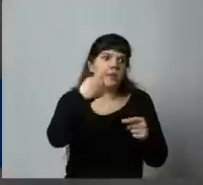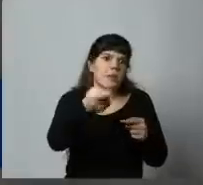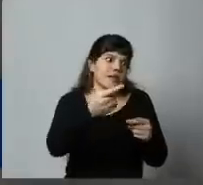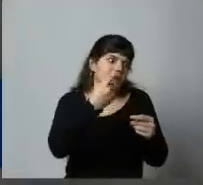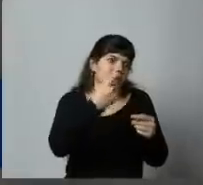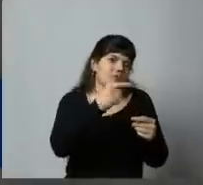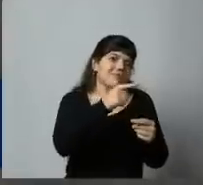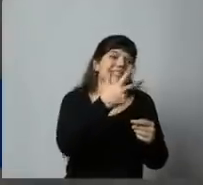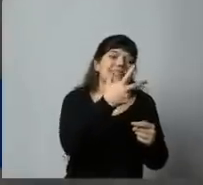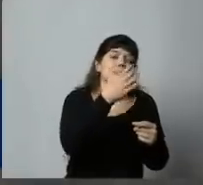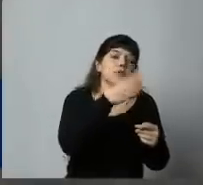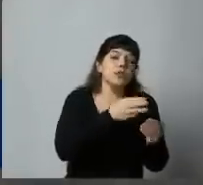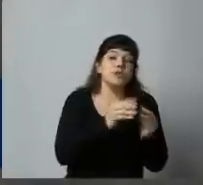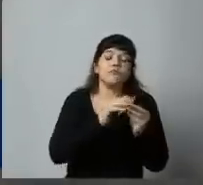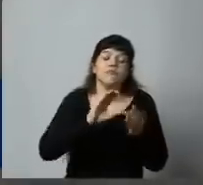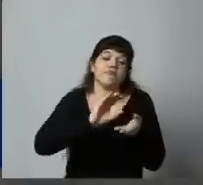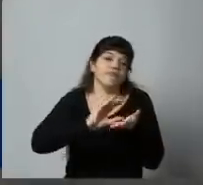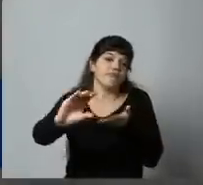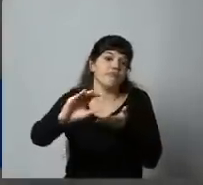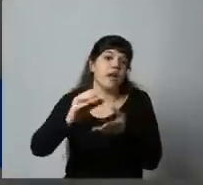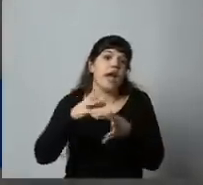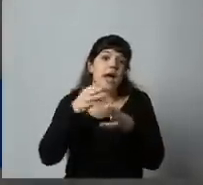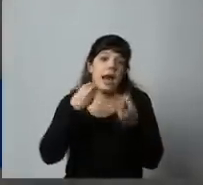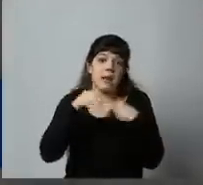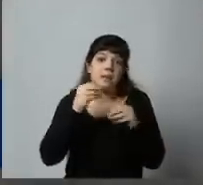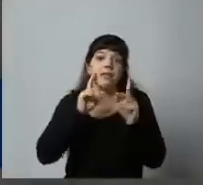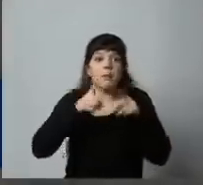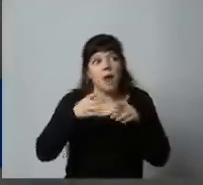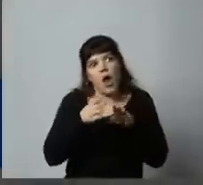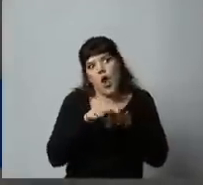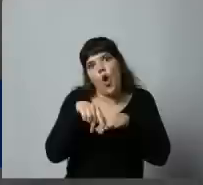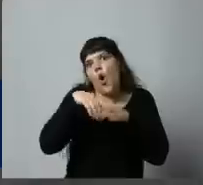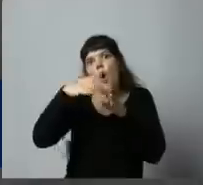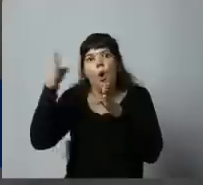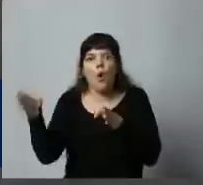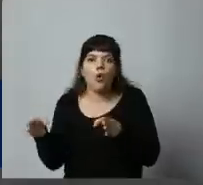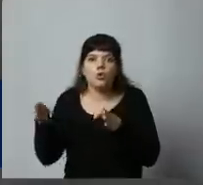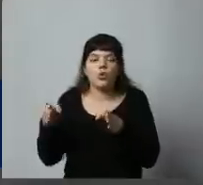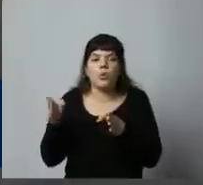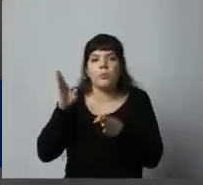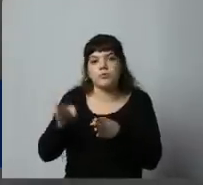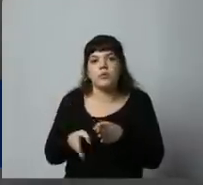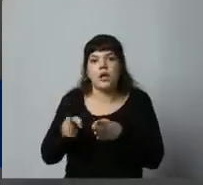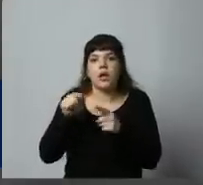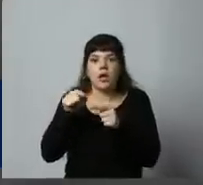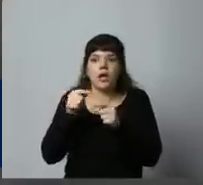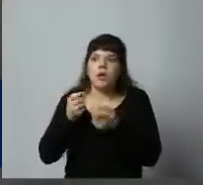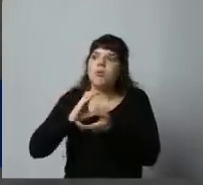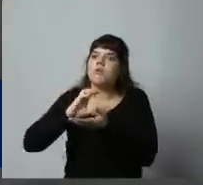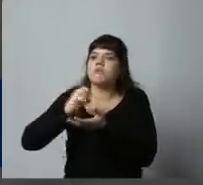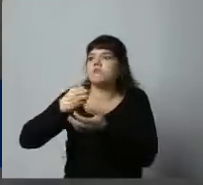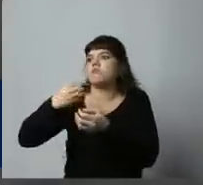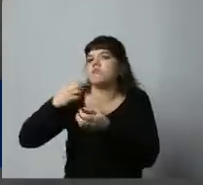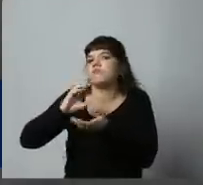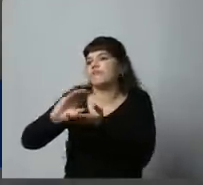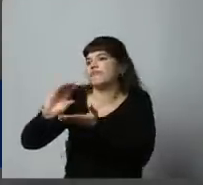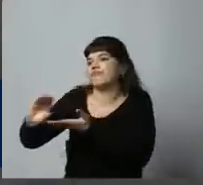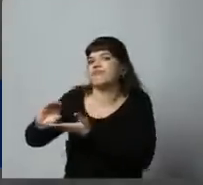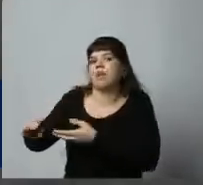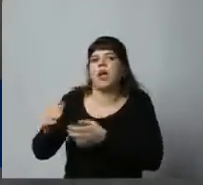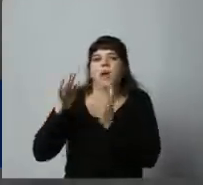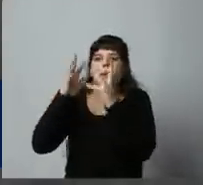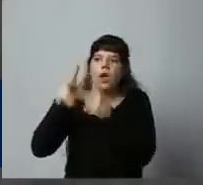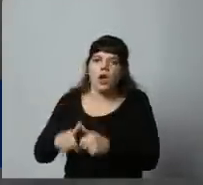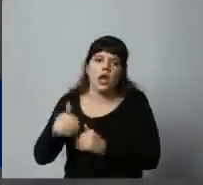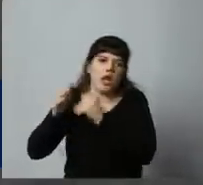resto se destina a otros gastos de Fun funcionamiento y de mantenimiento de inversiones imprescindibles para primaria